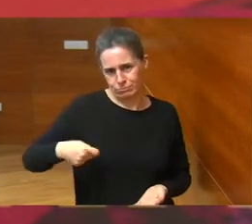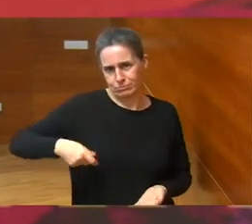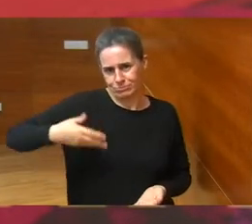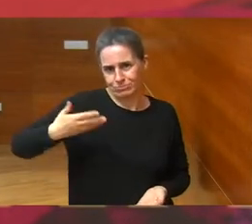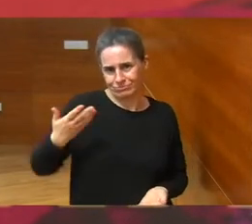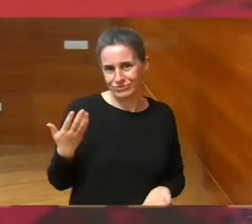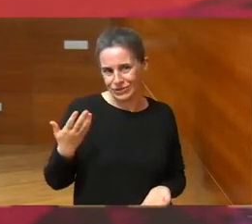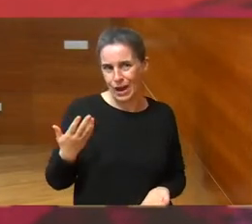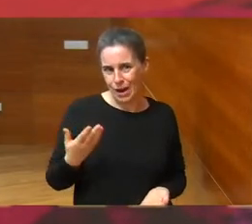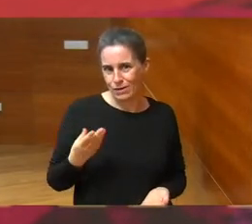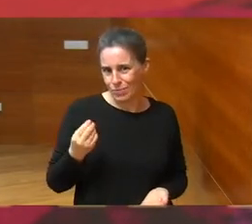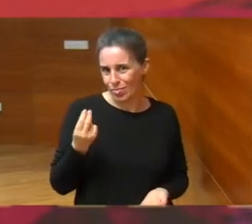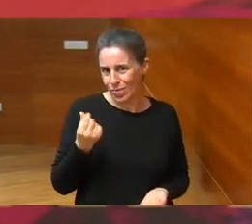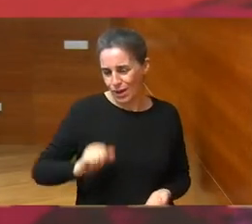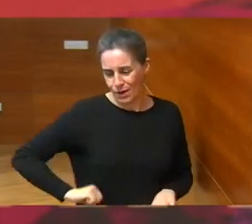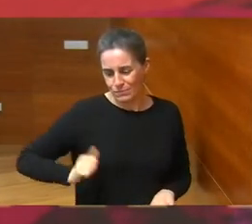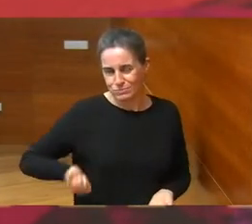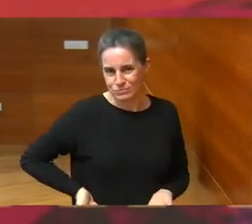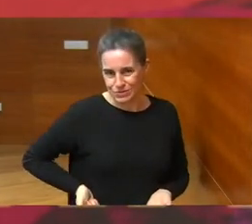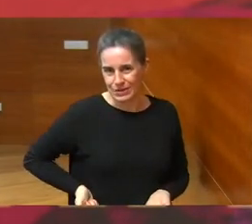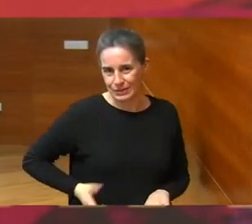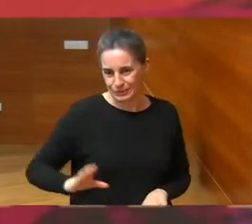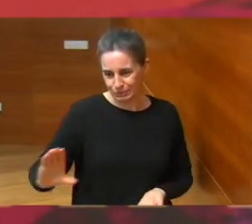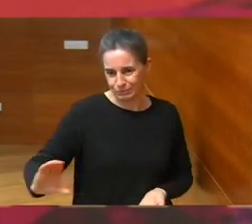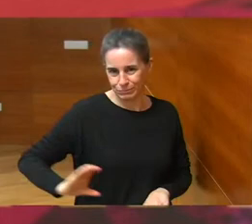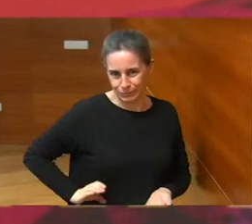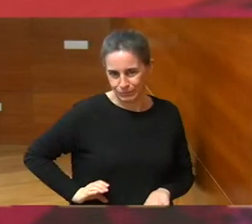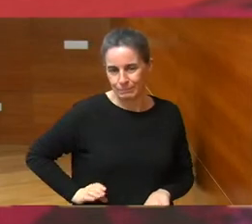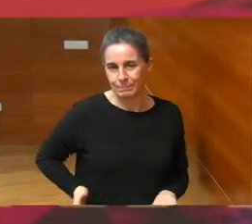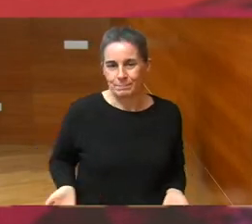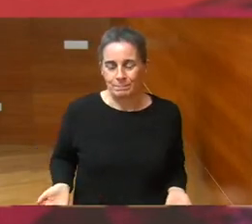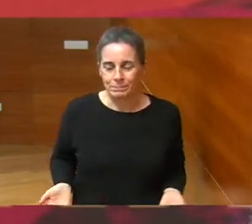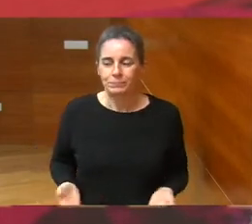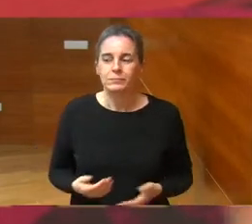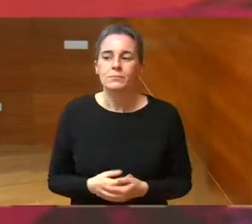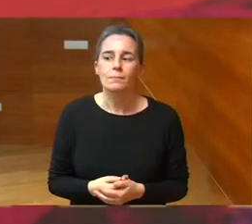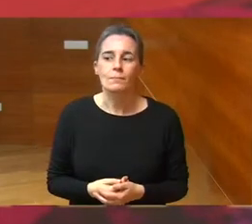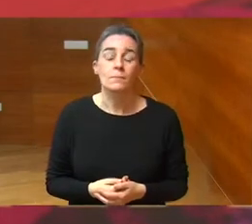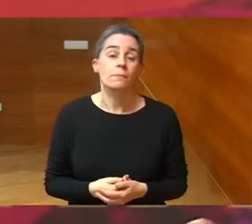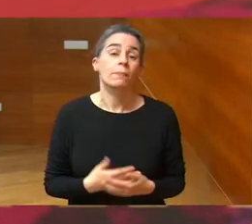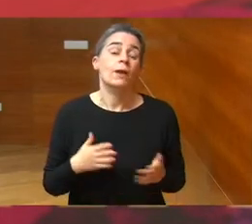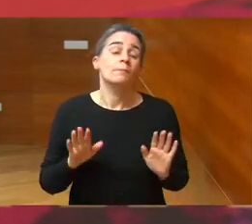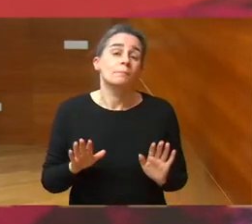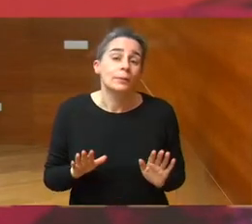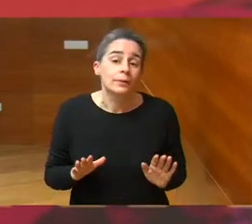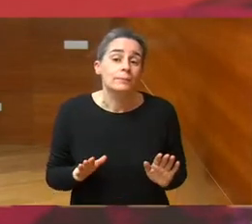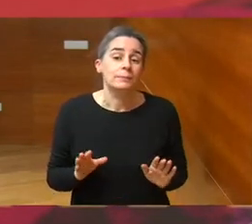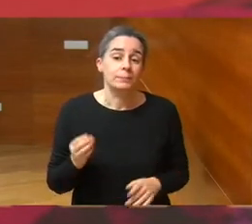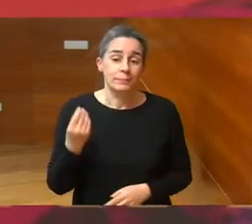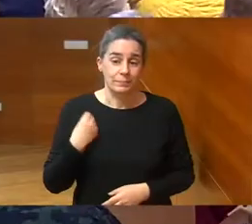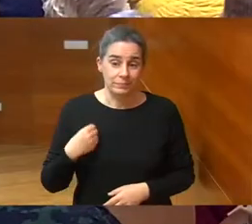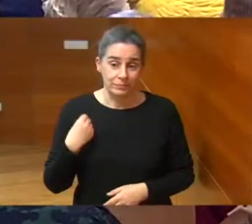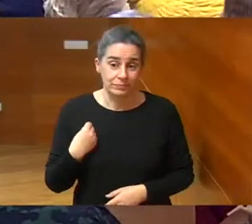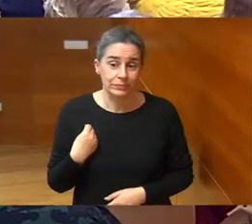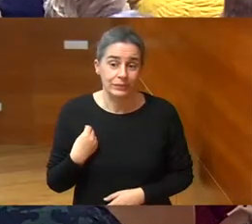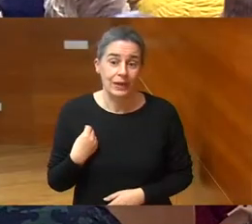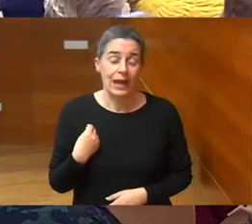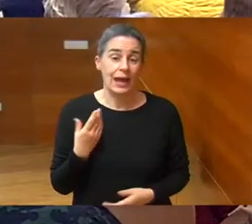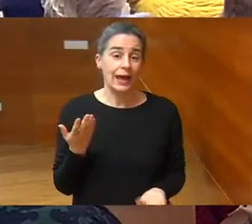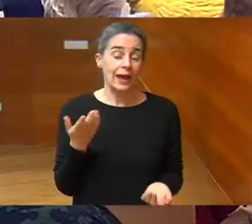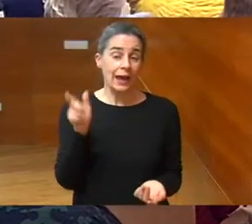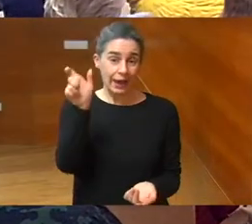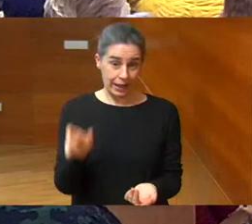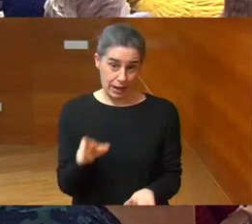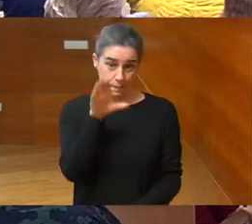no Entonces sí pero que digo que es la